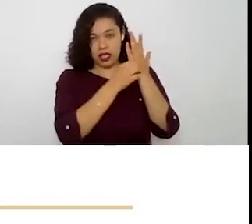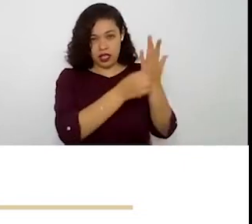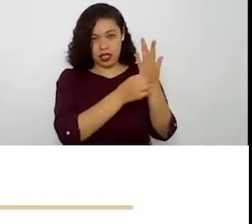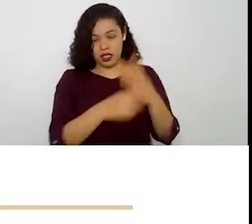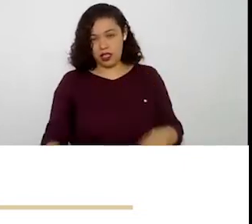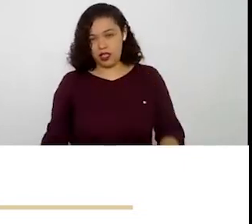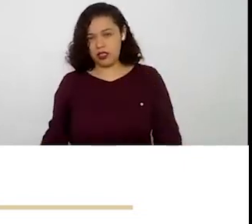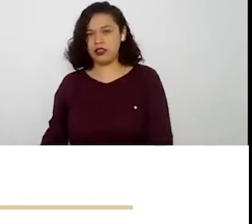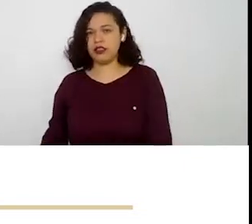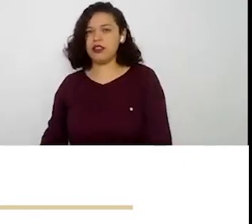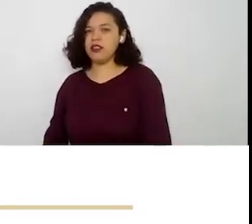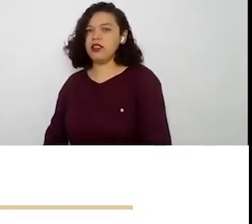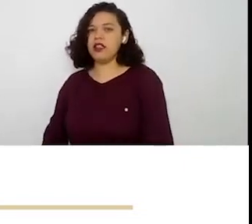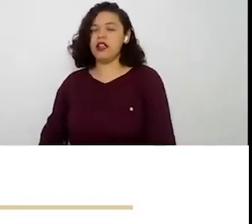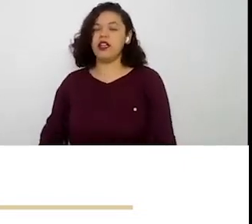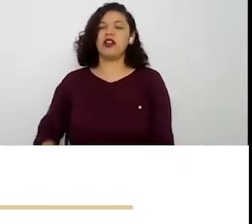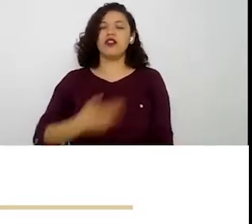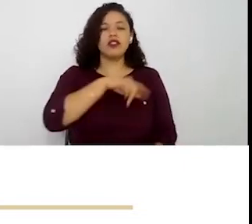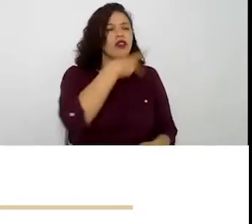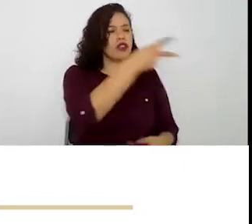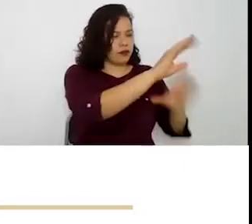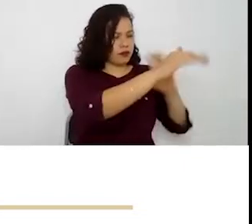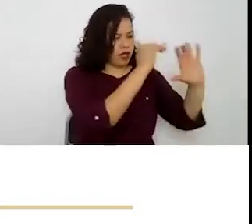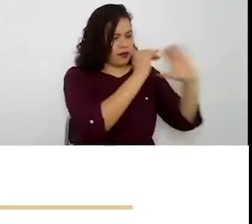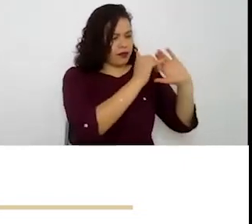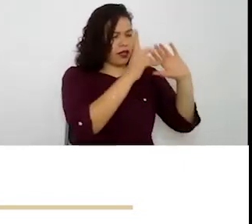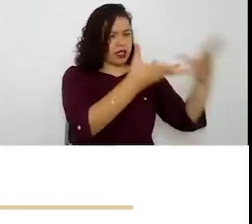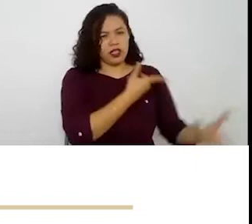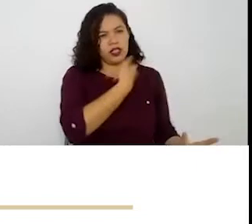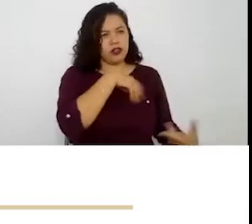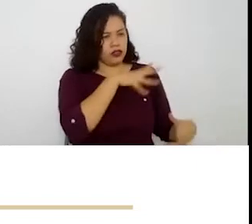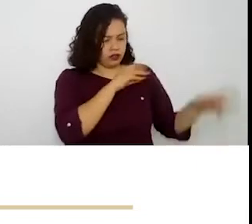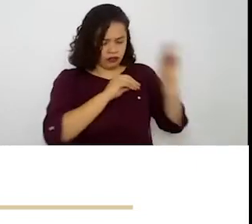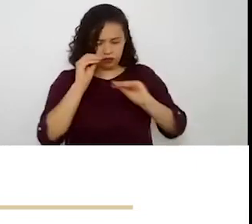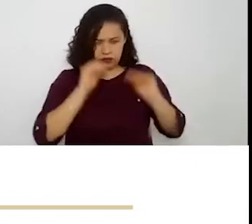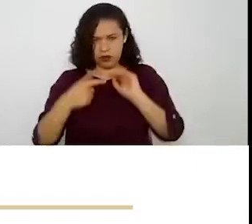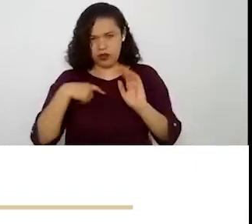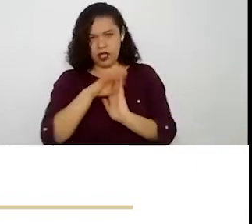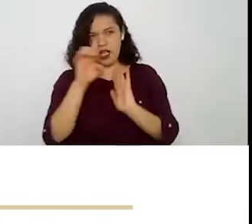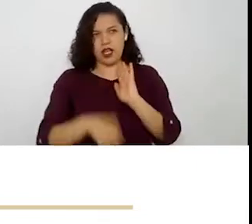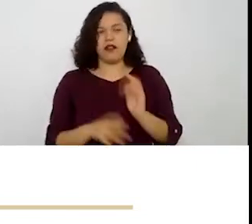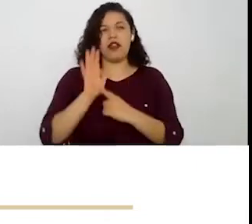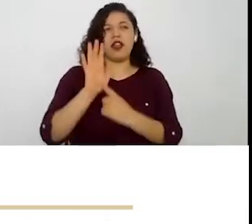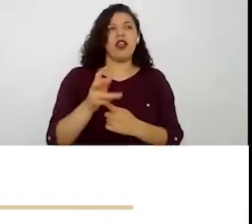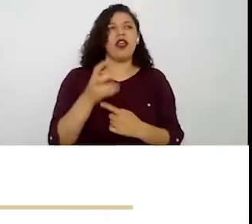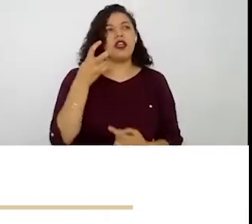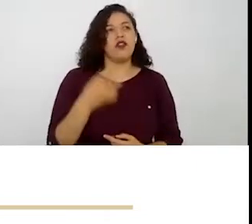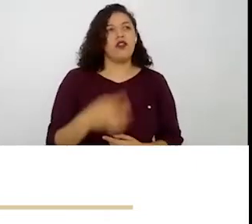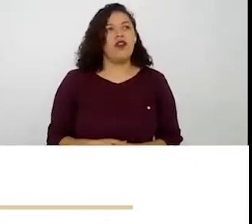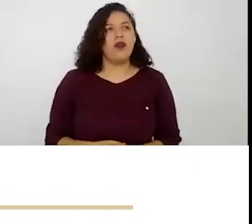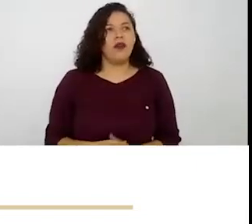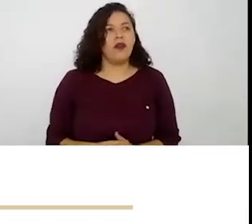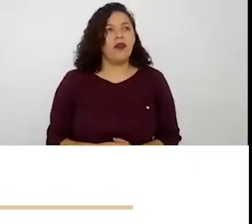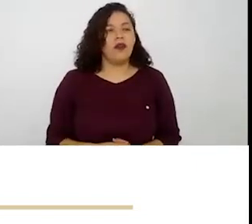de lo que ustedes nos dieron y me gustaría poner un ejemplo que va a ser parte de lo que